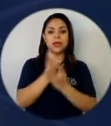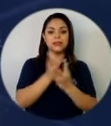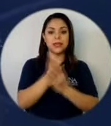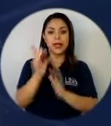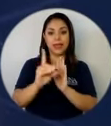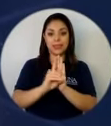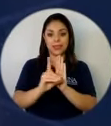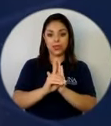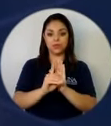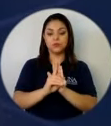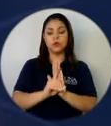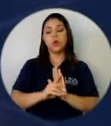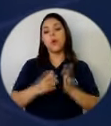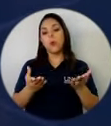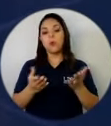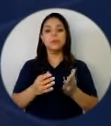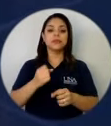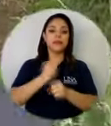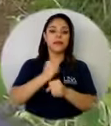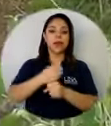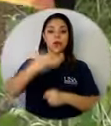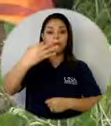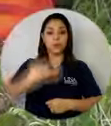los derechos como el del trabajo digno.